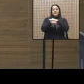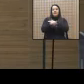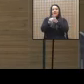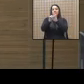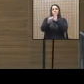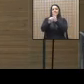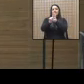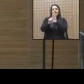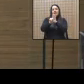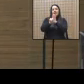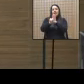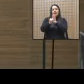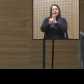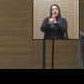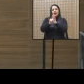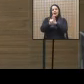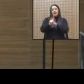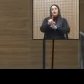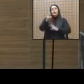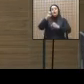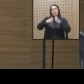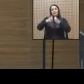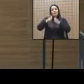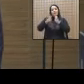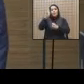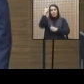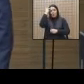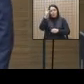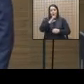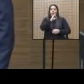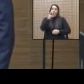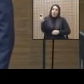problema político, o la tesis